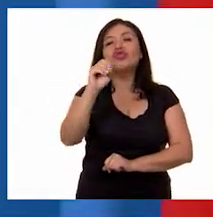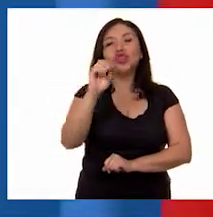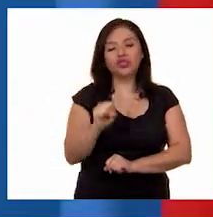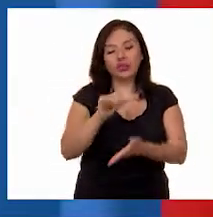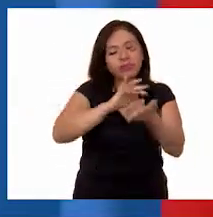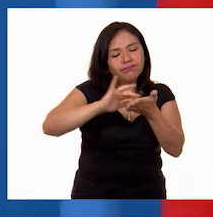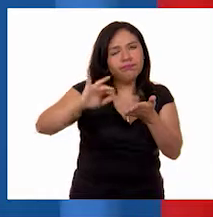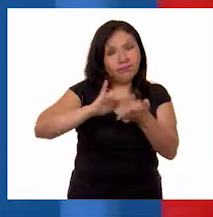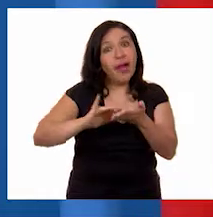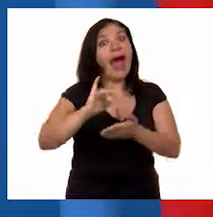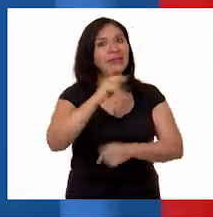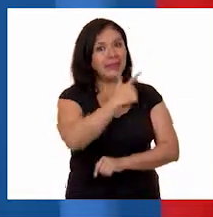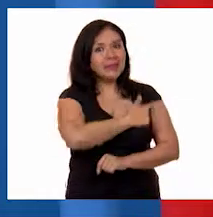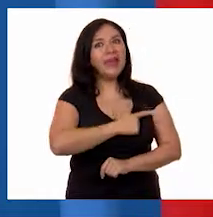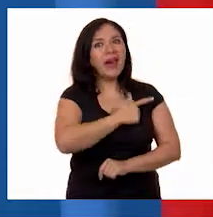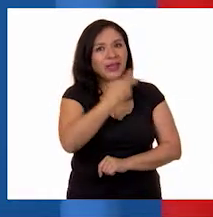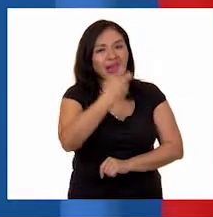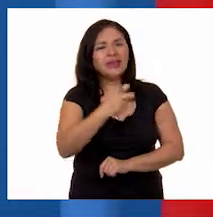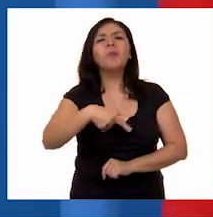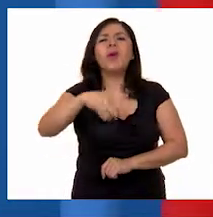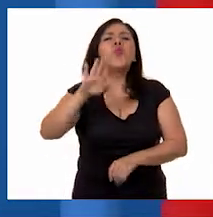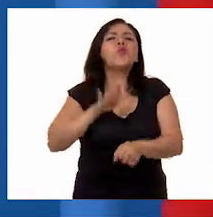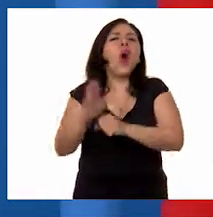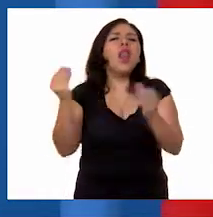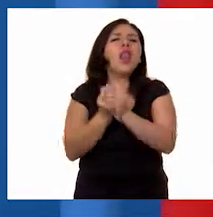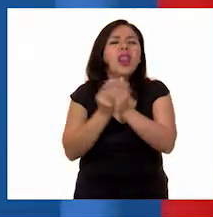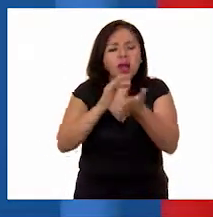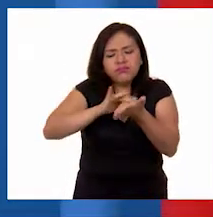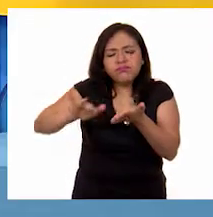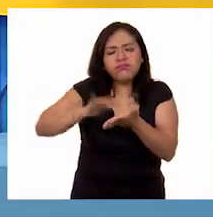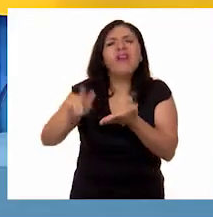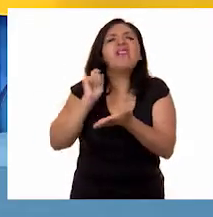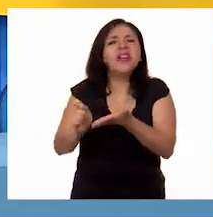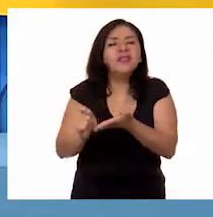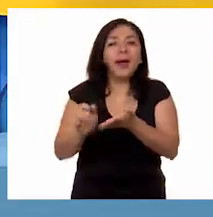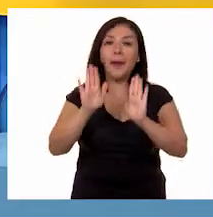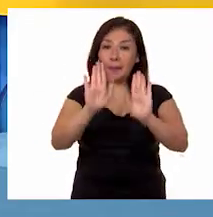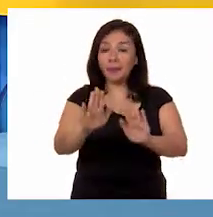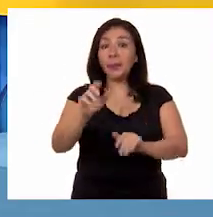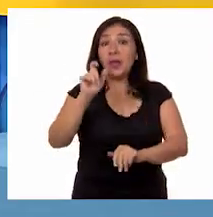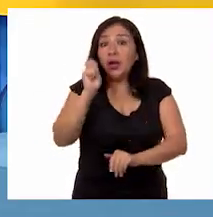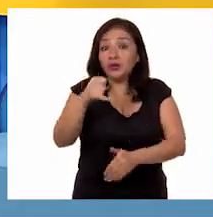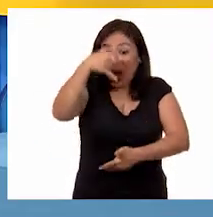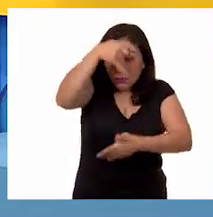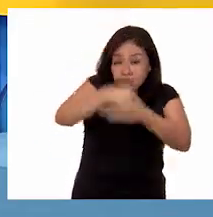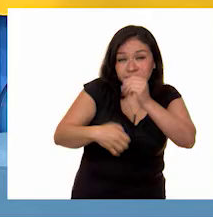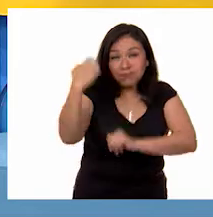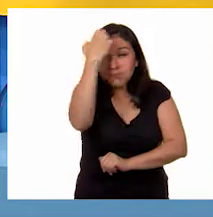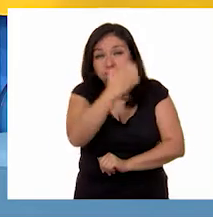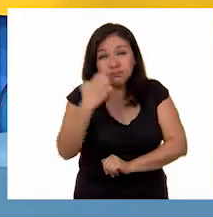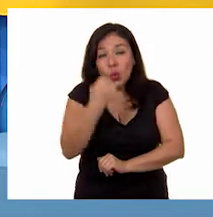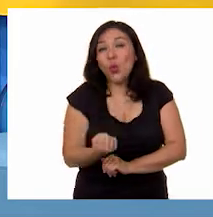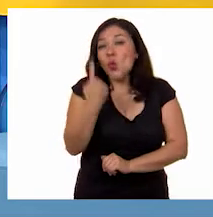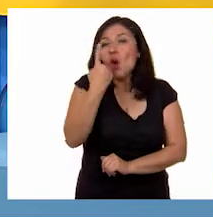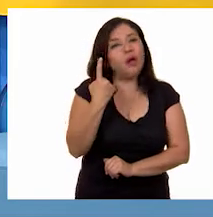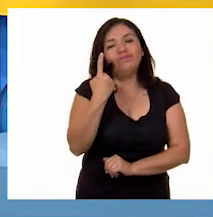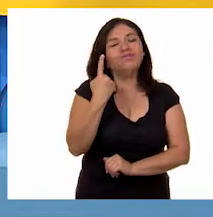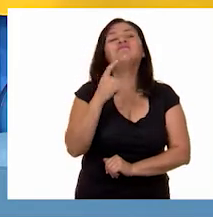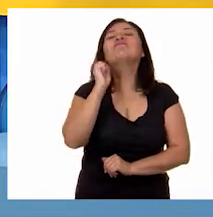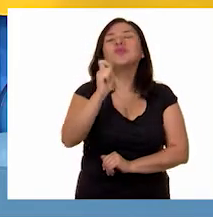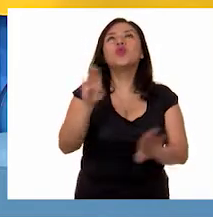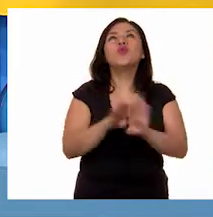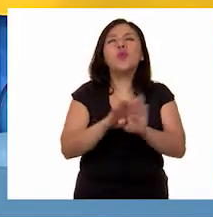entusiasma muchísimo, Gaby. Pero, ¿qué tipo de textos vamos a analizar? En realidad no analizaremos ningún texto, más